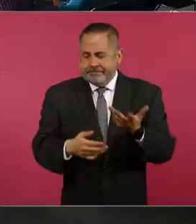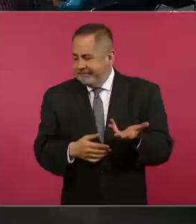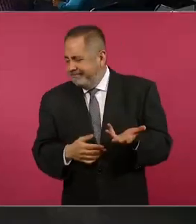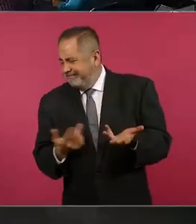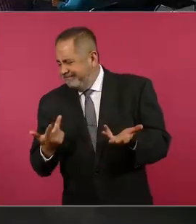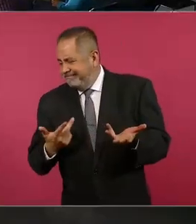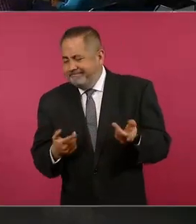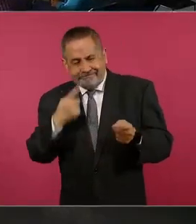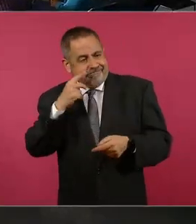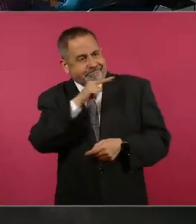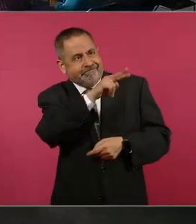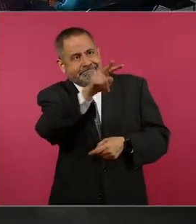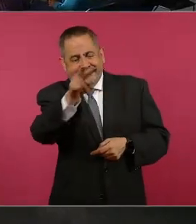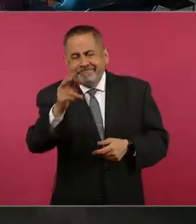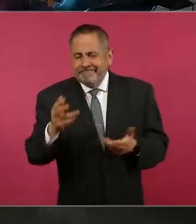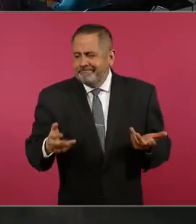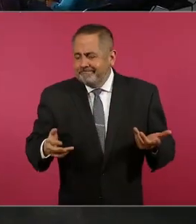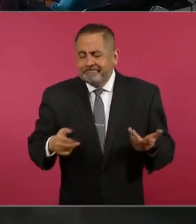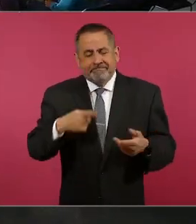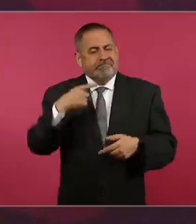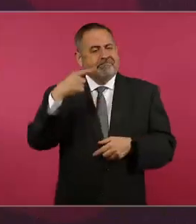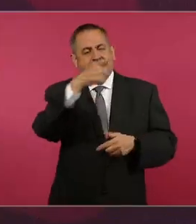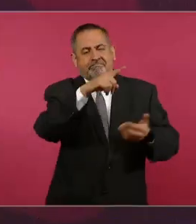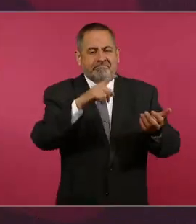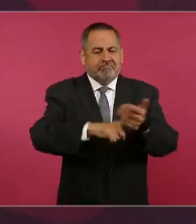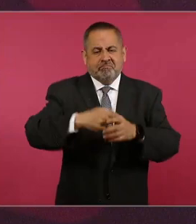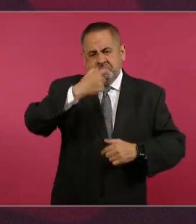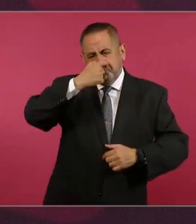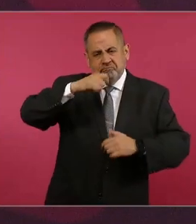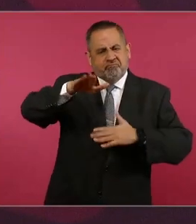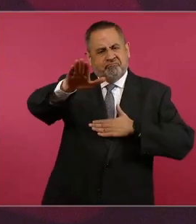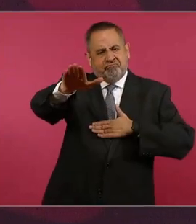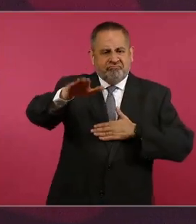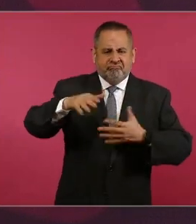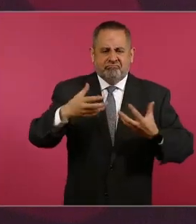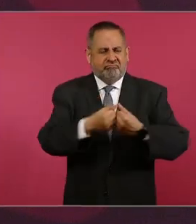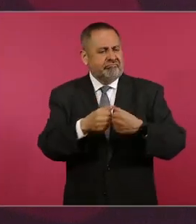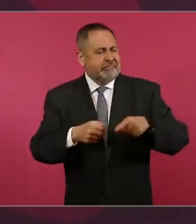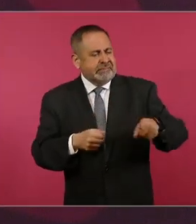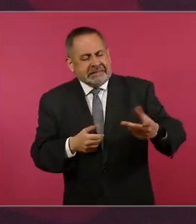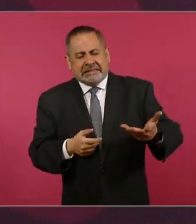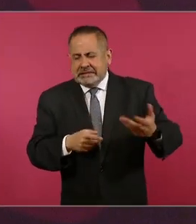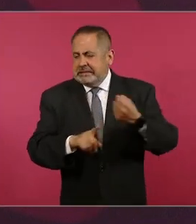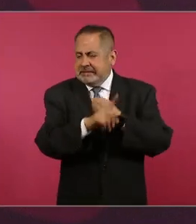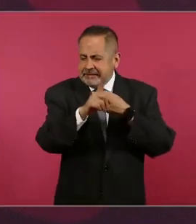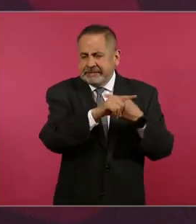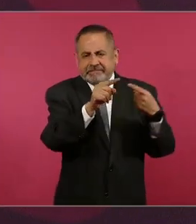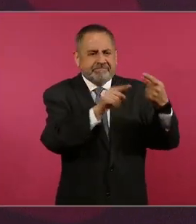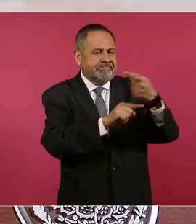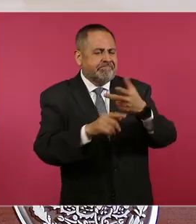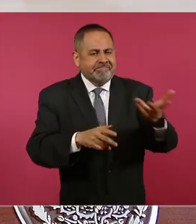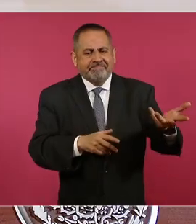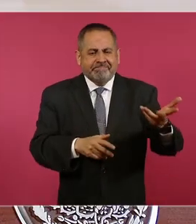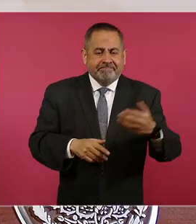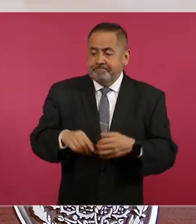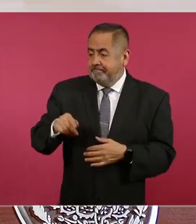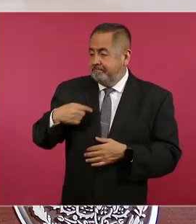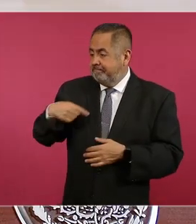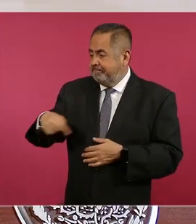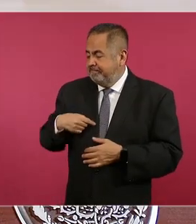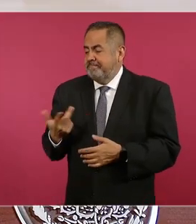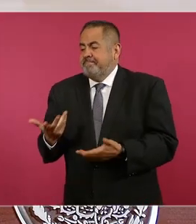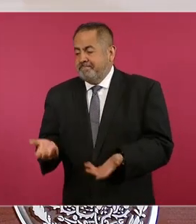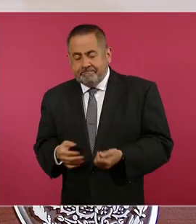que desarrolla el imperialismo nazifascista y que esto los detendría